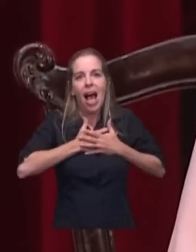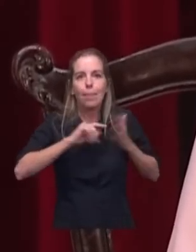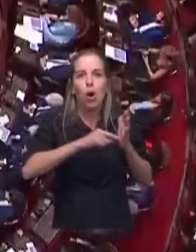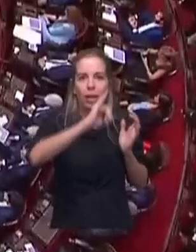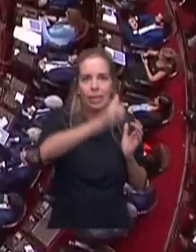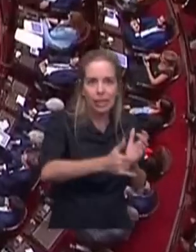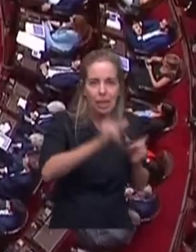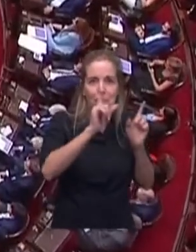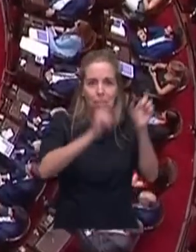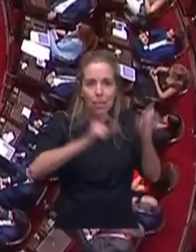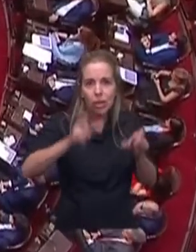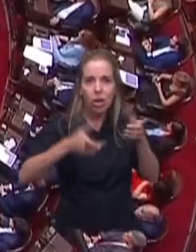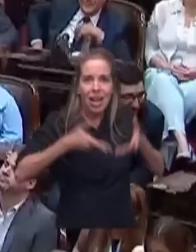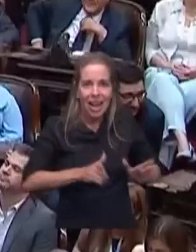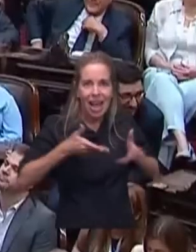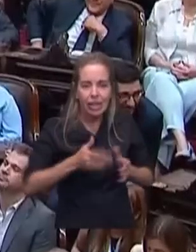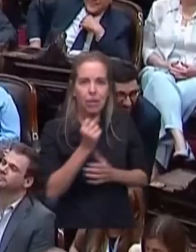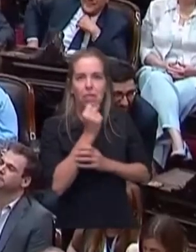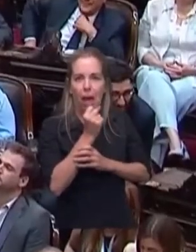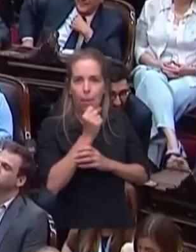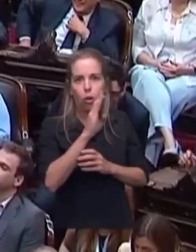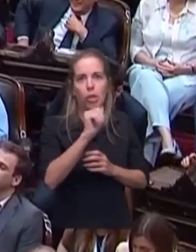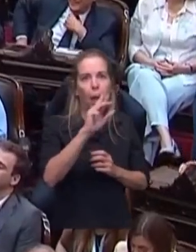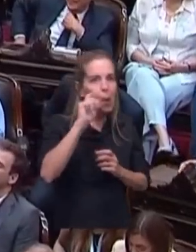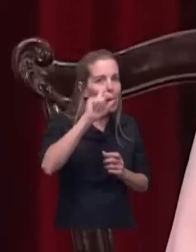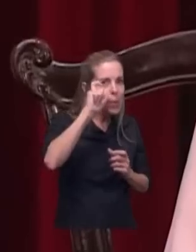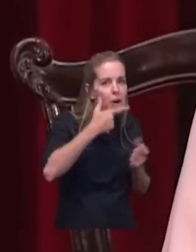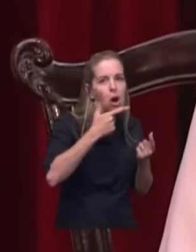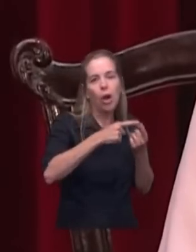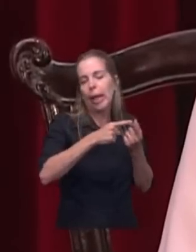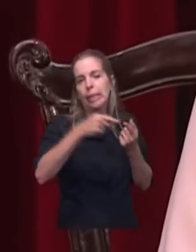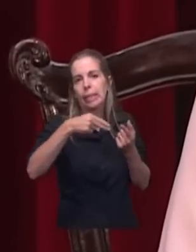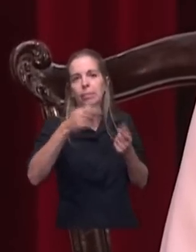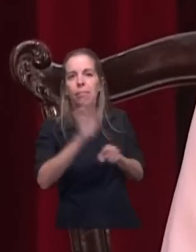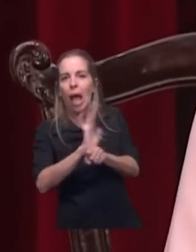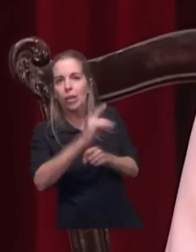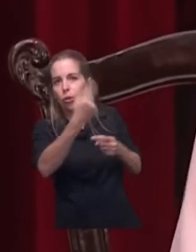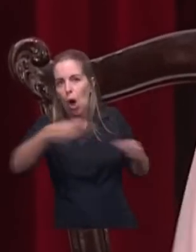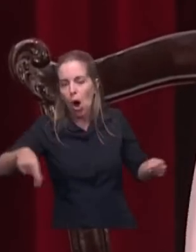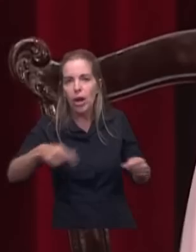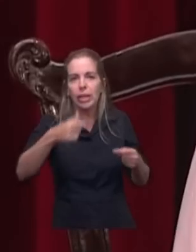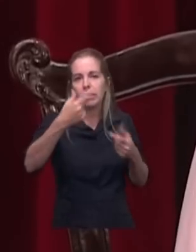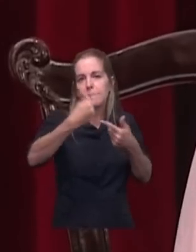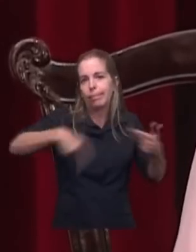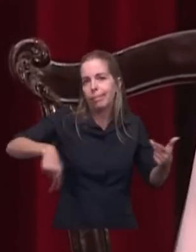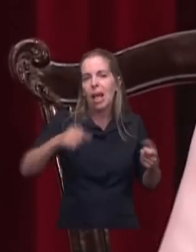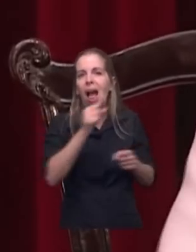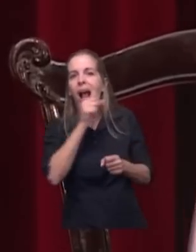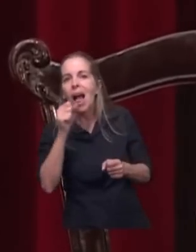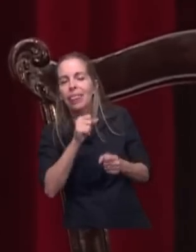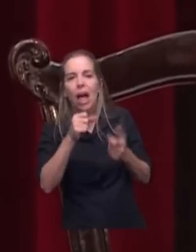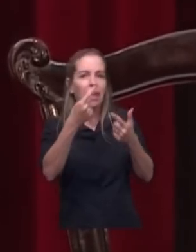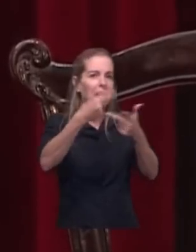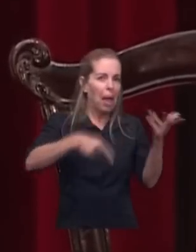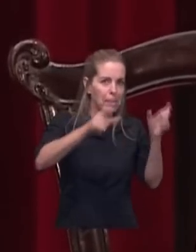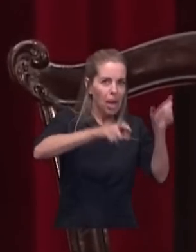nacieron Jorge Luis Borges, Roberto Ar, Marta Minujín, Niní Marshall, Aníbal Troilo, Marta Argerich